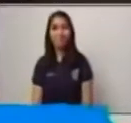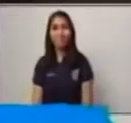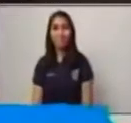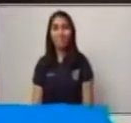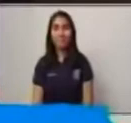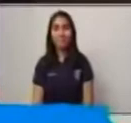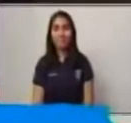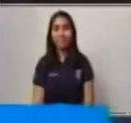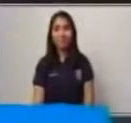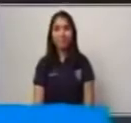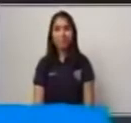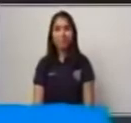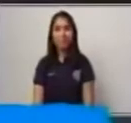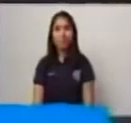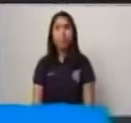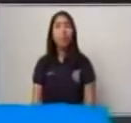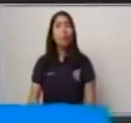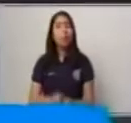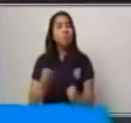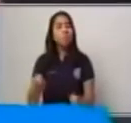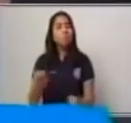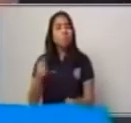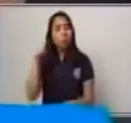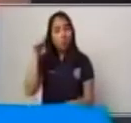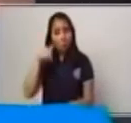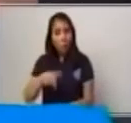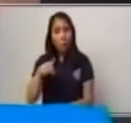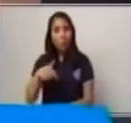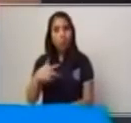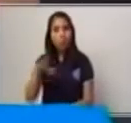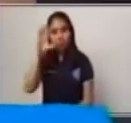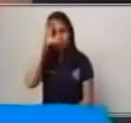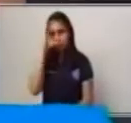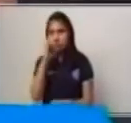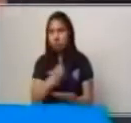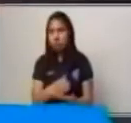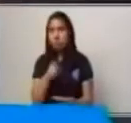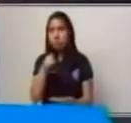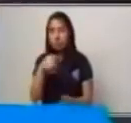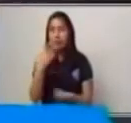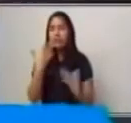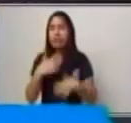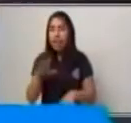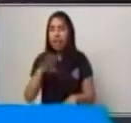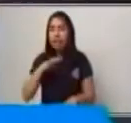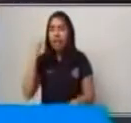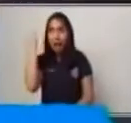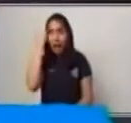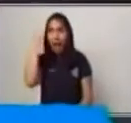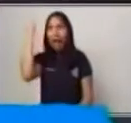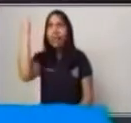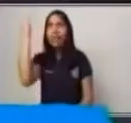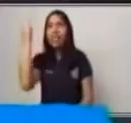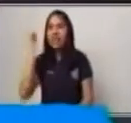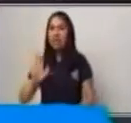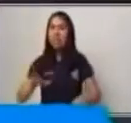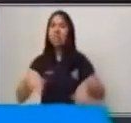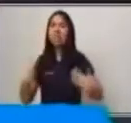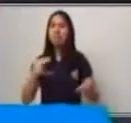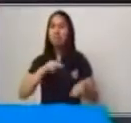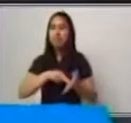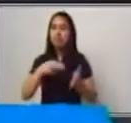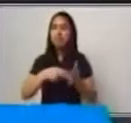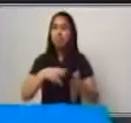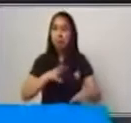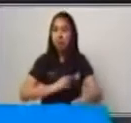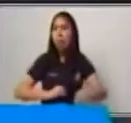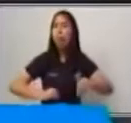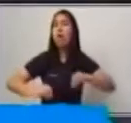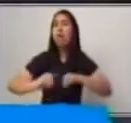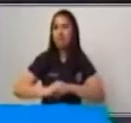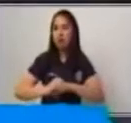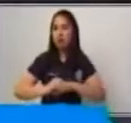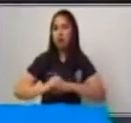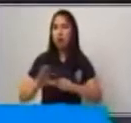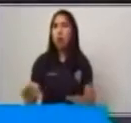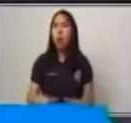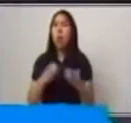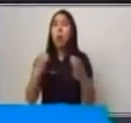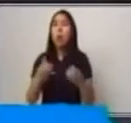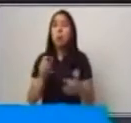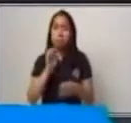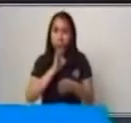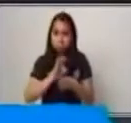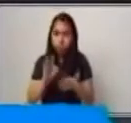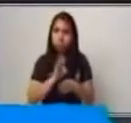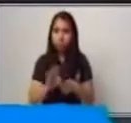ahora creo que ya estás tomando la idea de qué es un modificador y qué función cumple. Eso es lo que